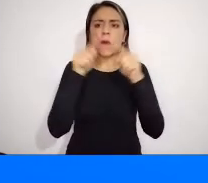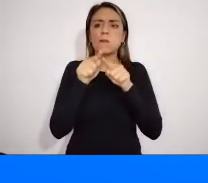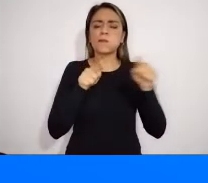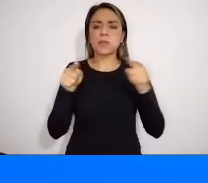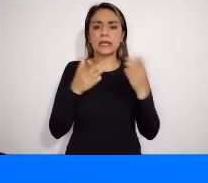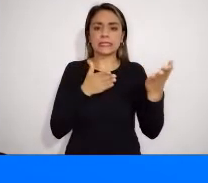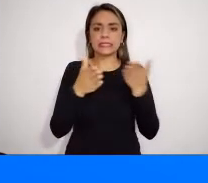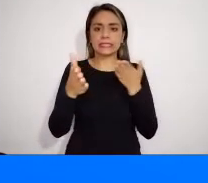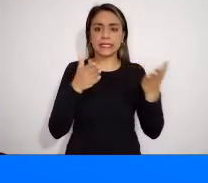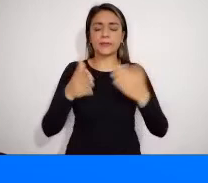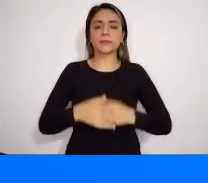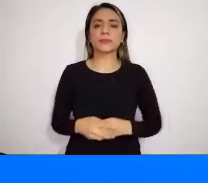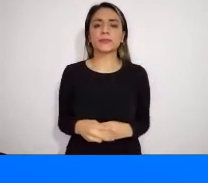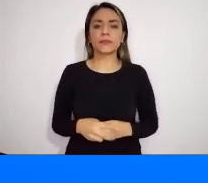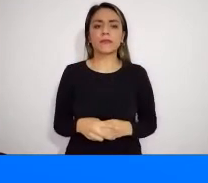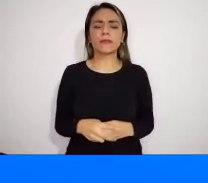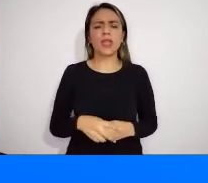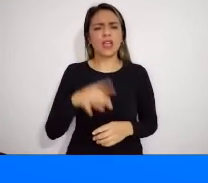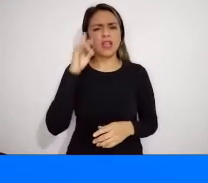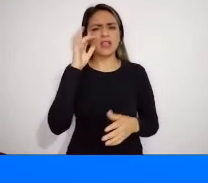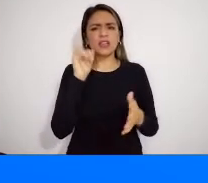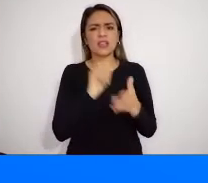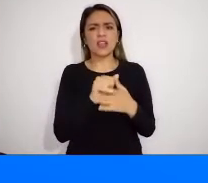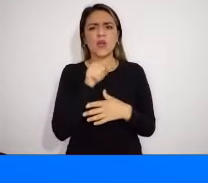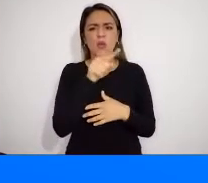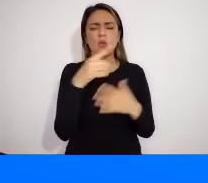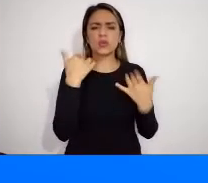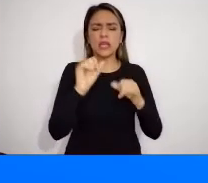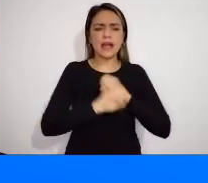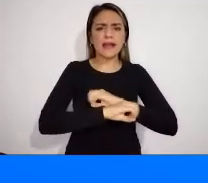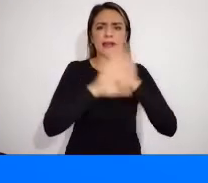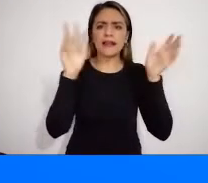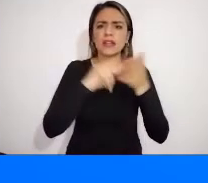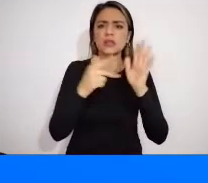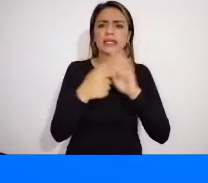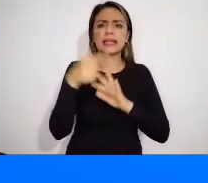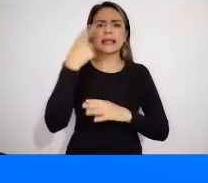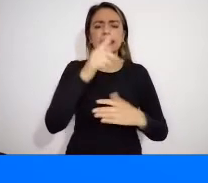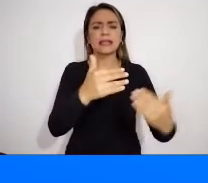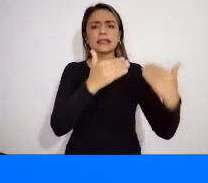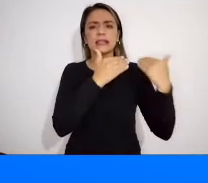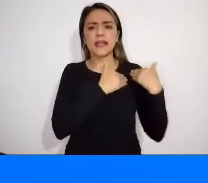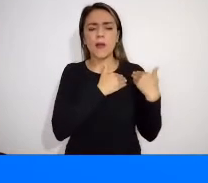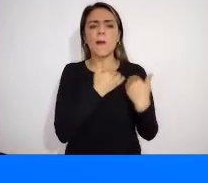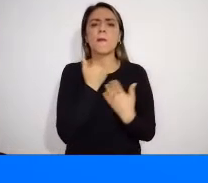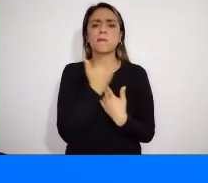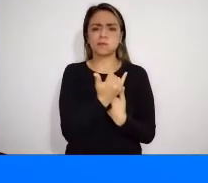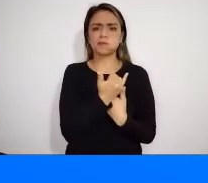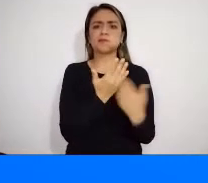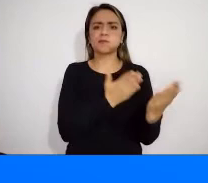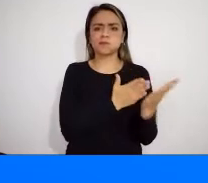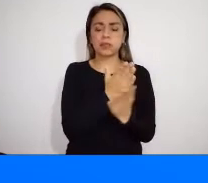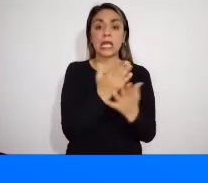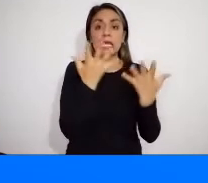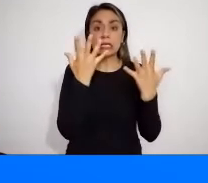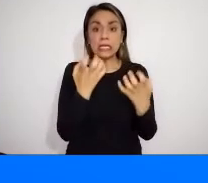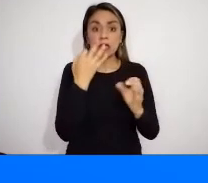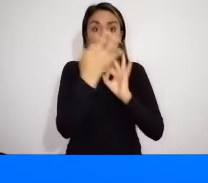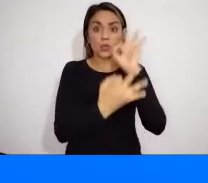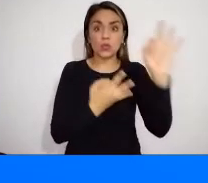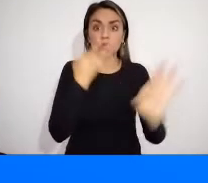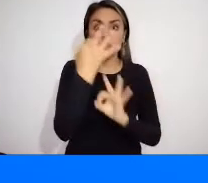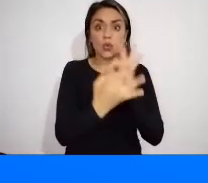servicios. Creo que aquí ya tenemos muy claro que es una responsabilidad que se tiene. Si queremos conservar